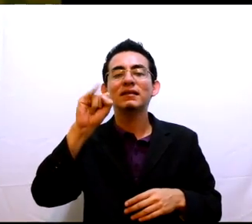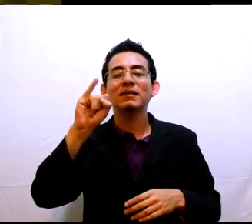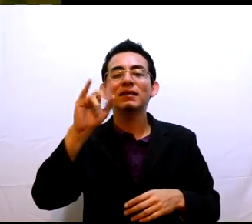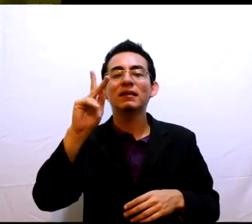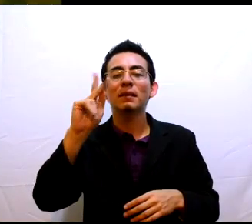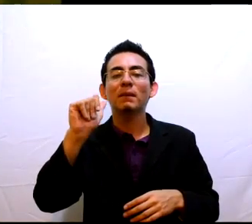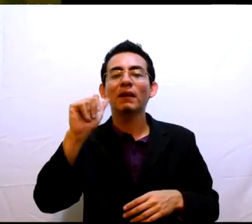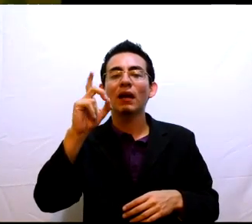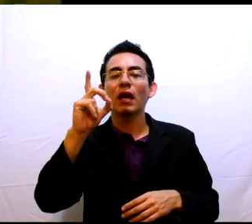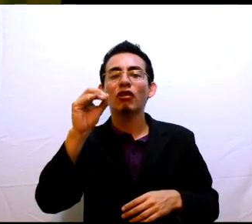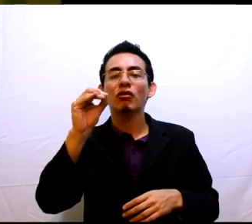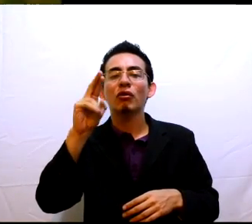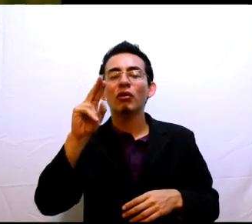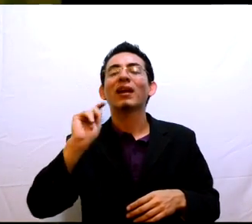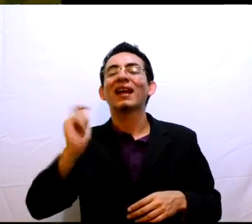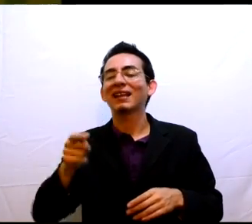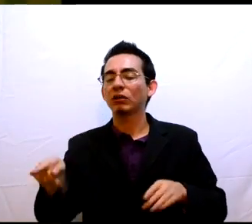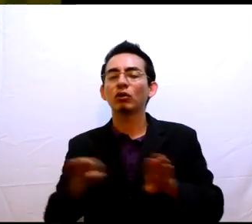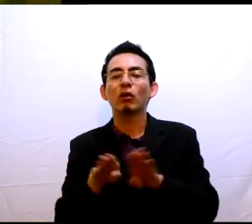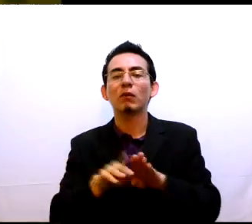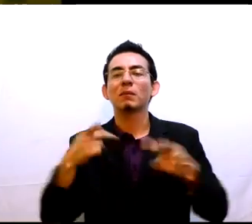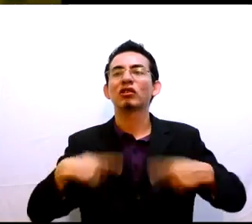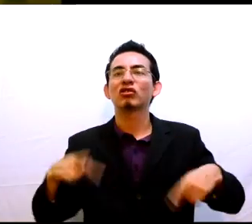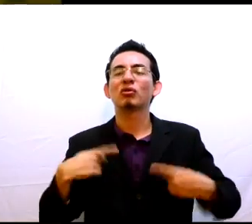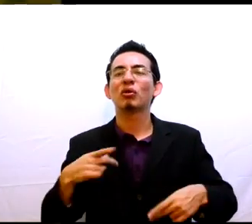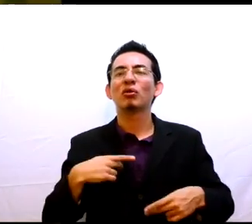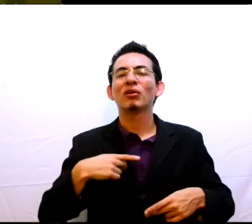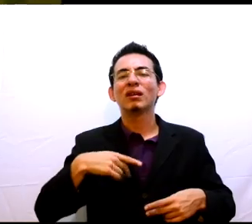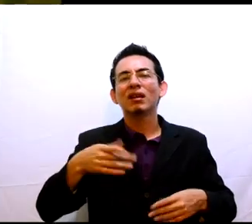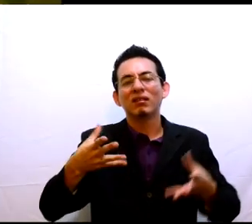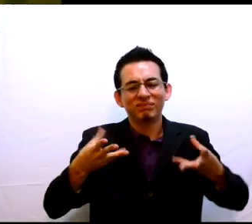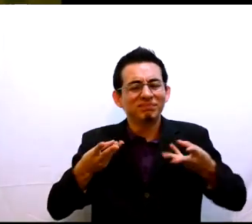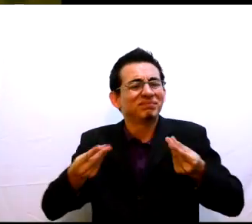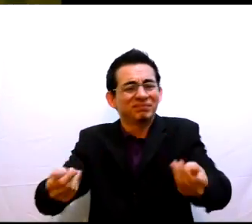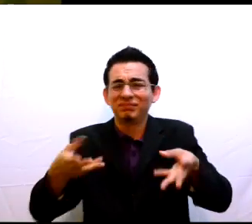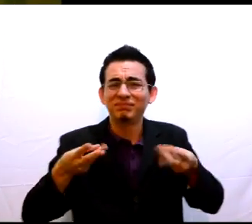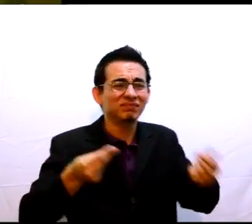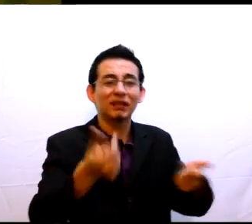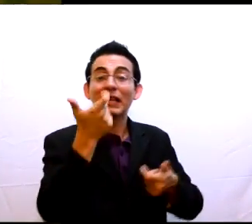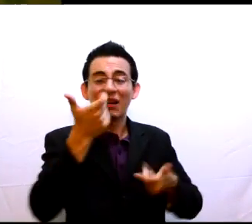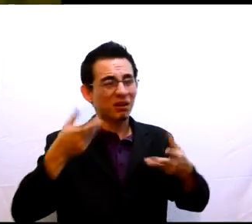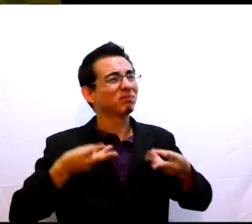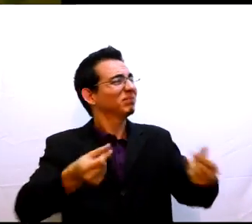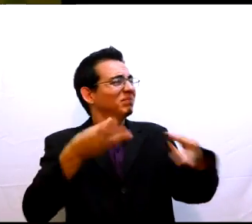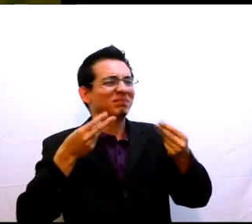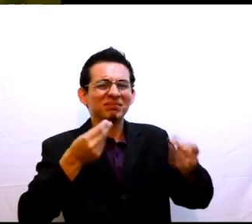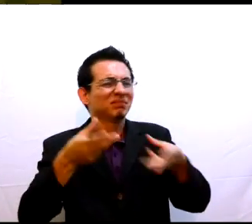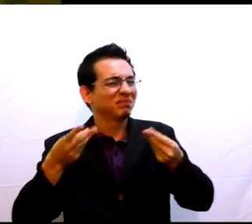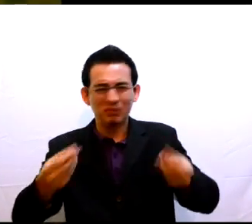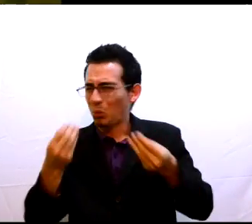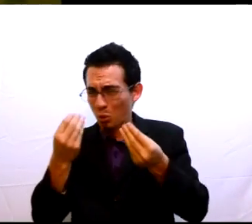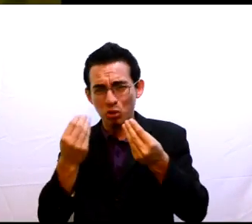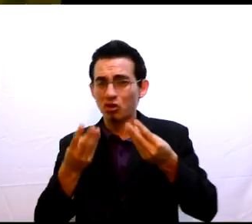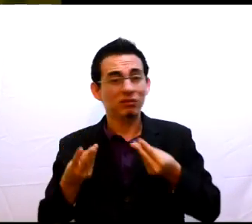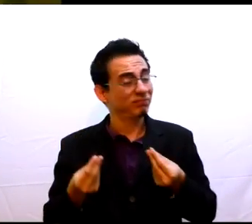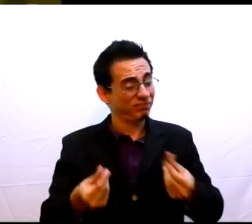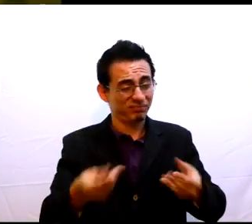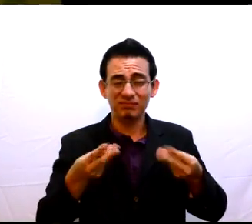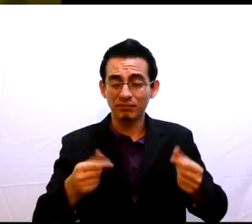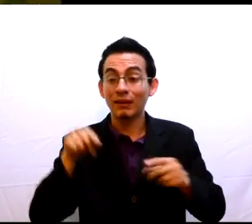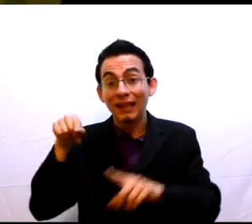despilfarrar significa desperdiciar en otras palabras este mayordomo era un